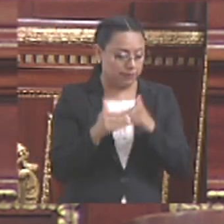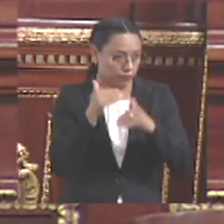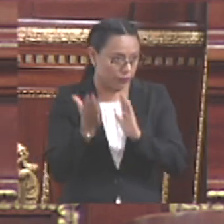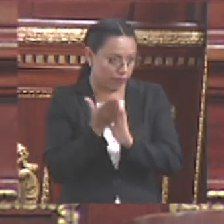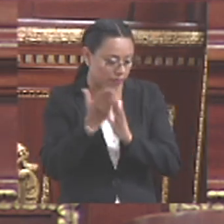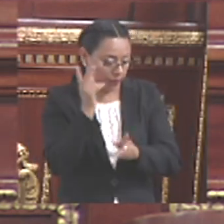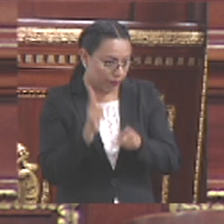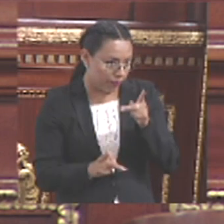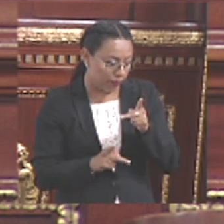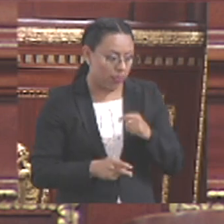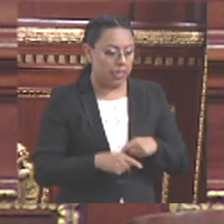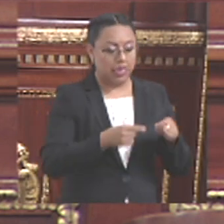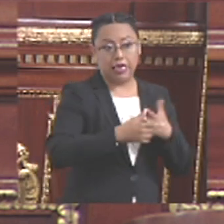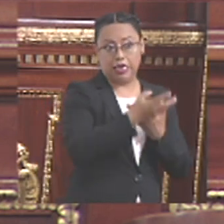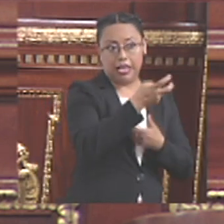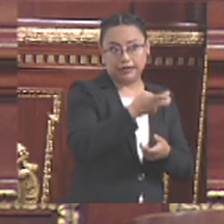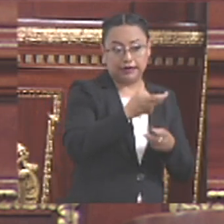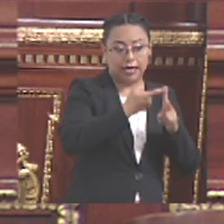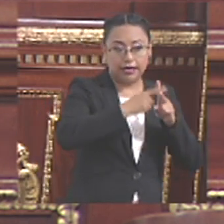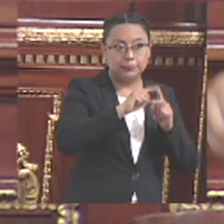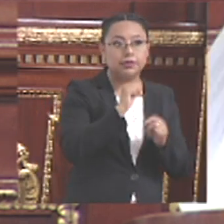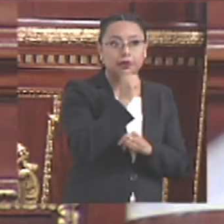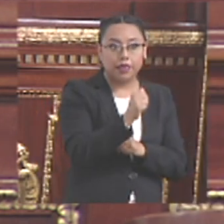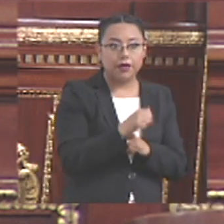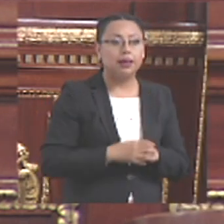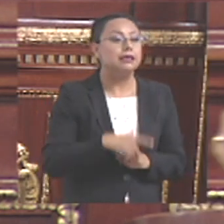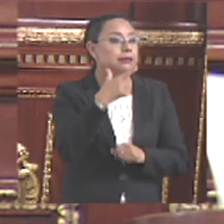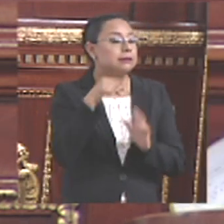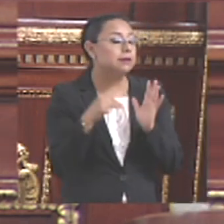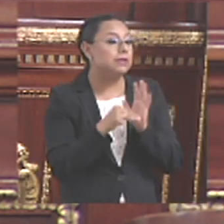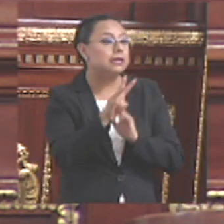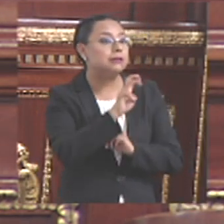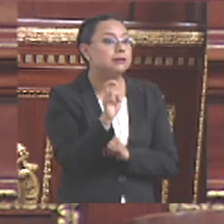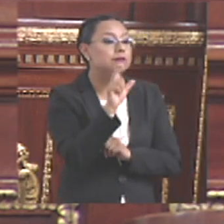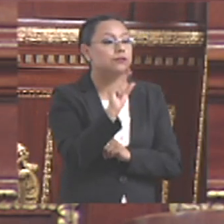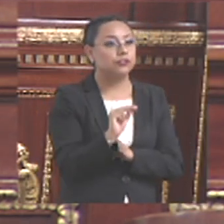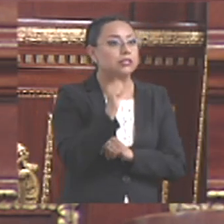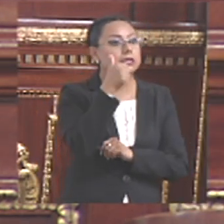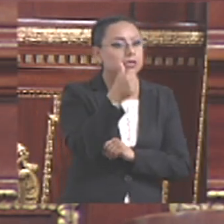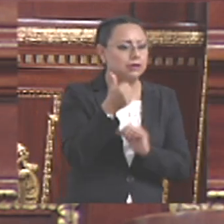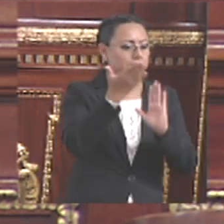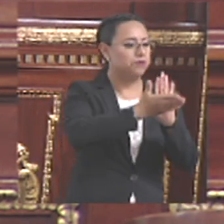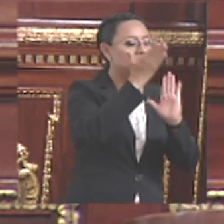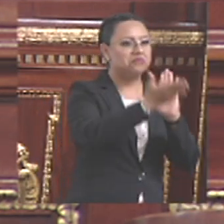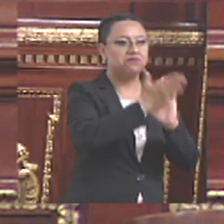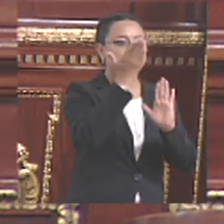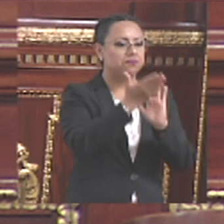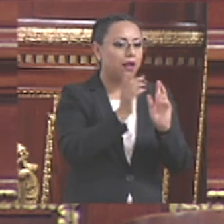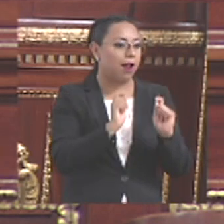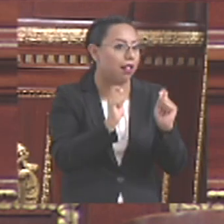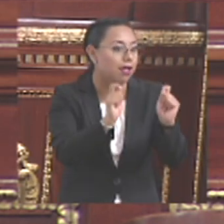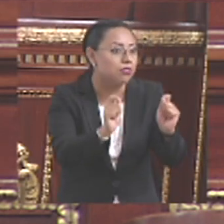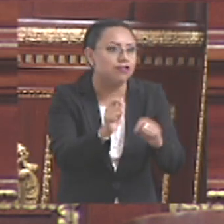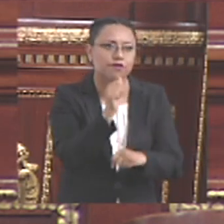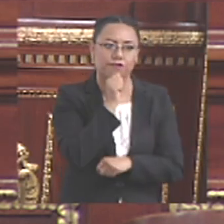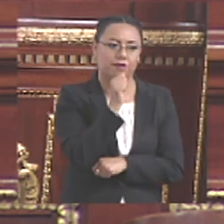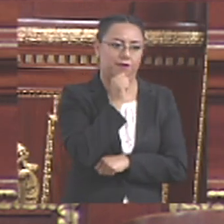iniciado, nos da un total de 7,386 obras sin entregar.